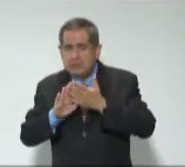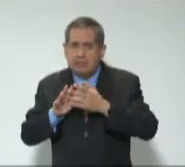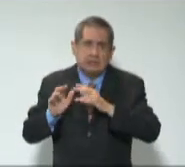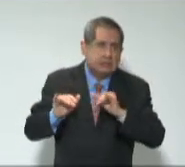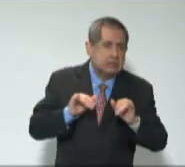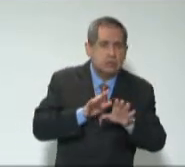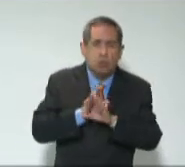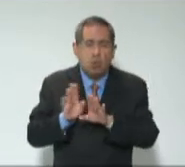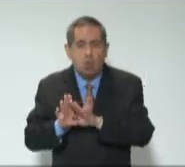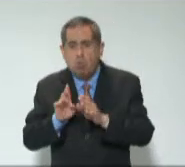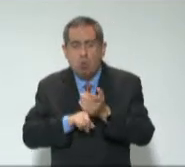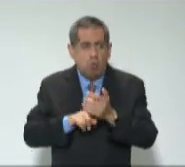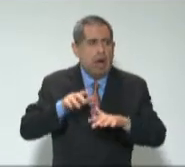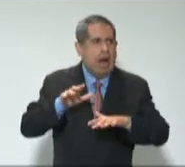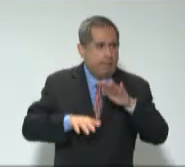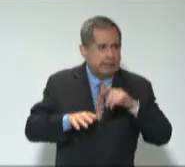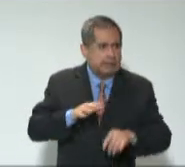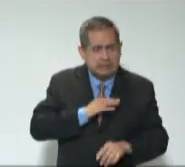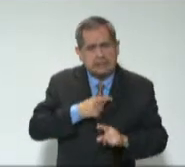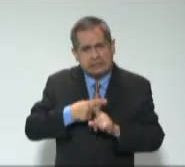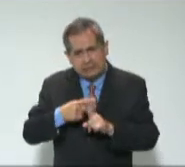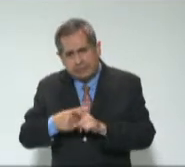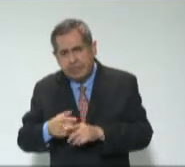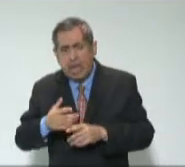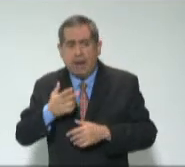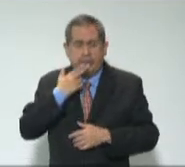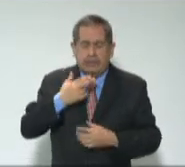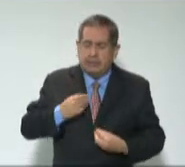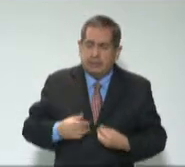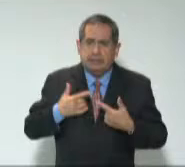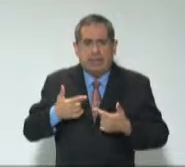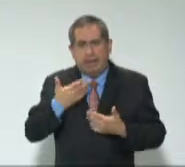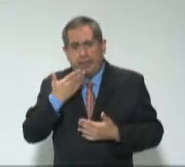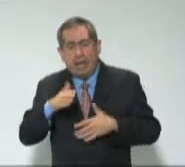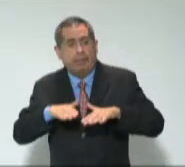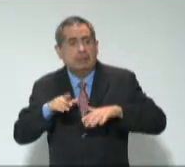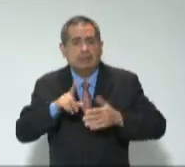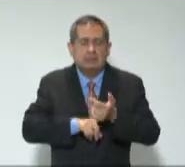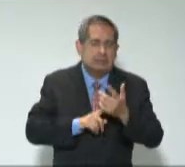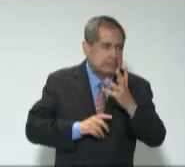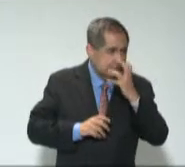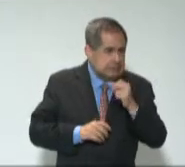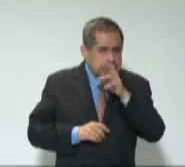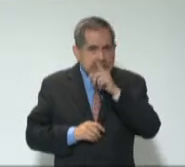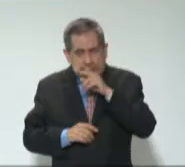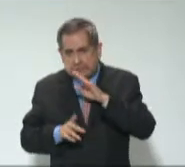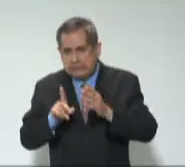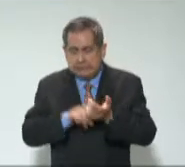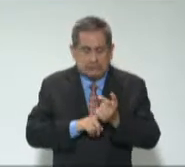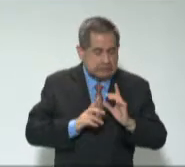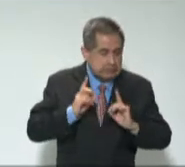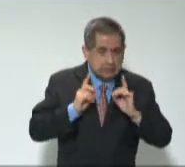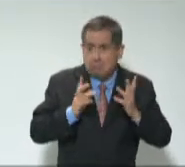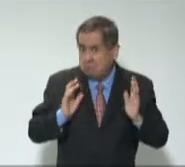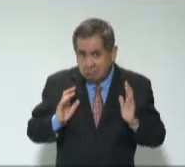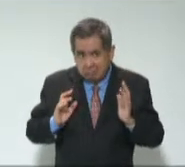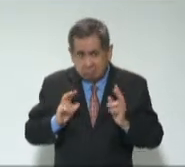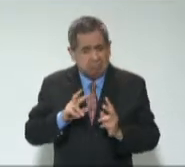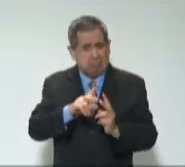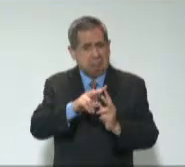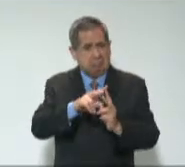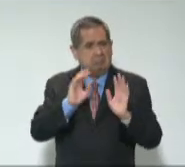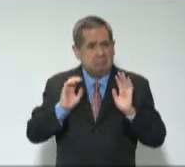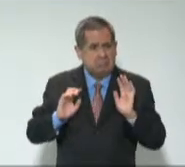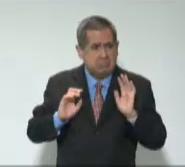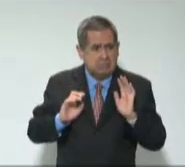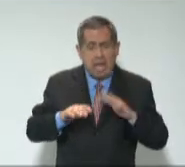vamos a encontrar situaciones que no sean alentadoras que no sean estimulantes situaciones que nos permitan reconocer